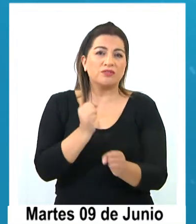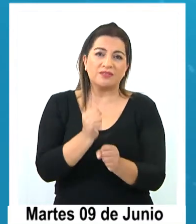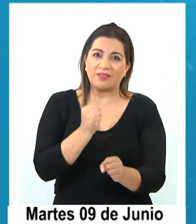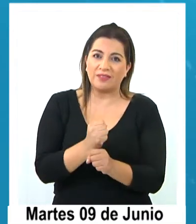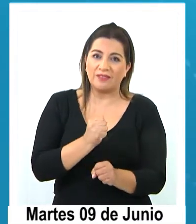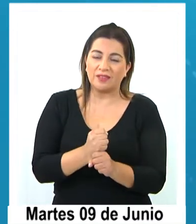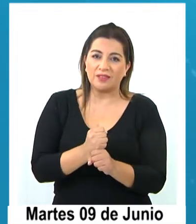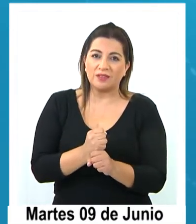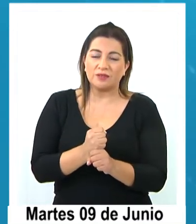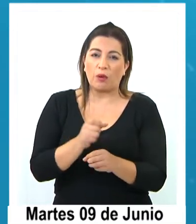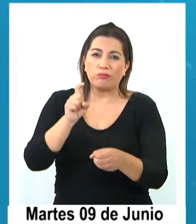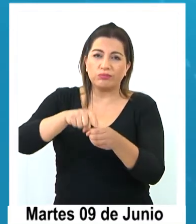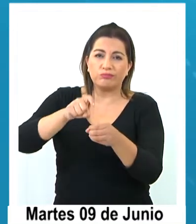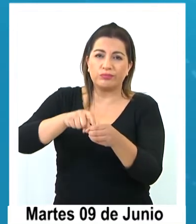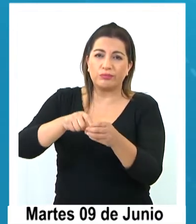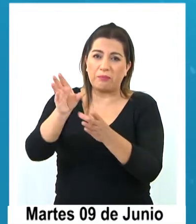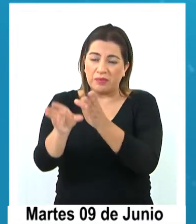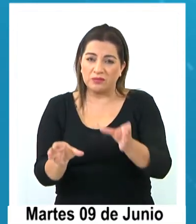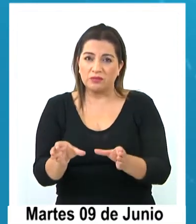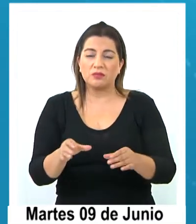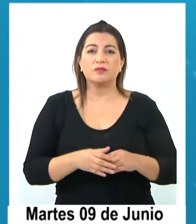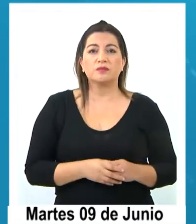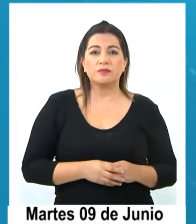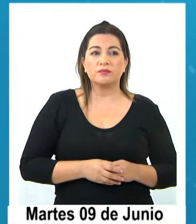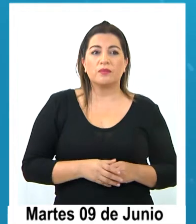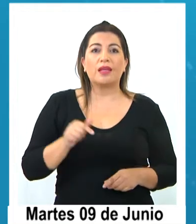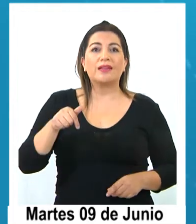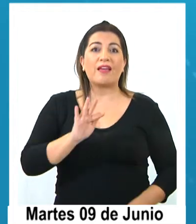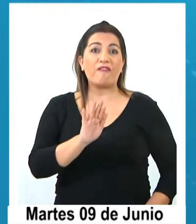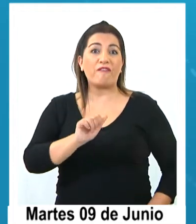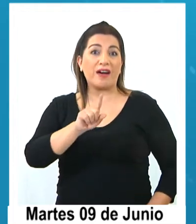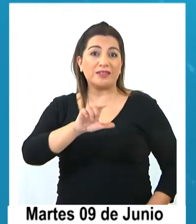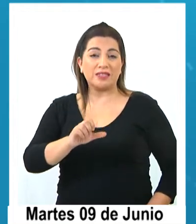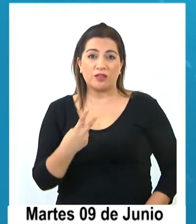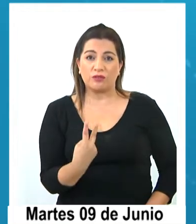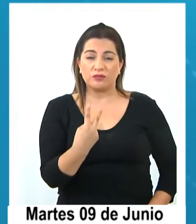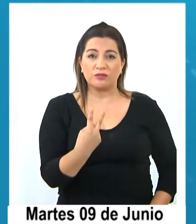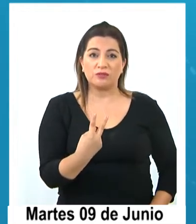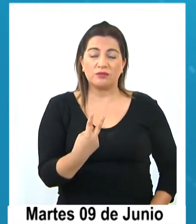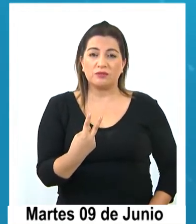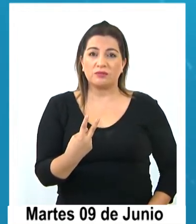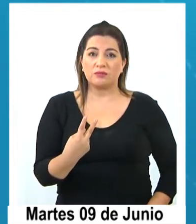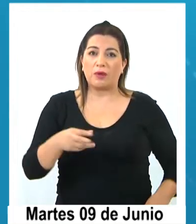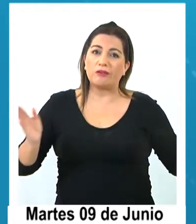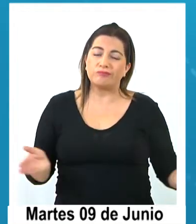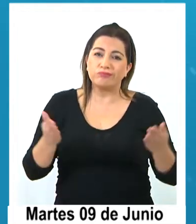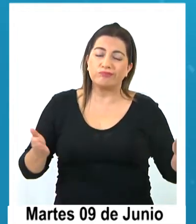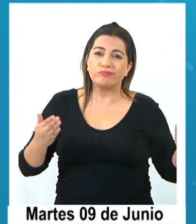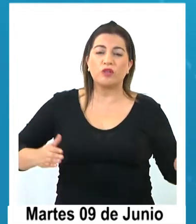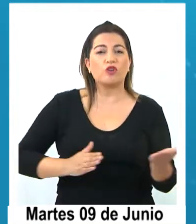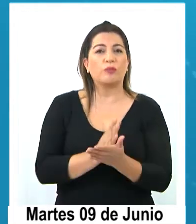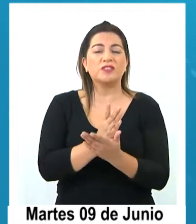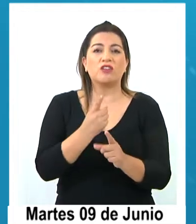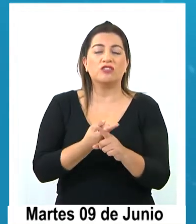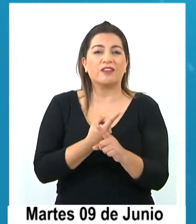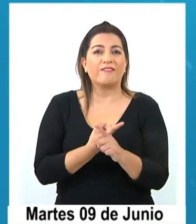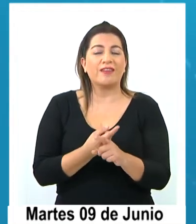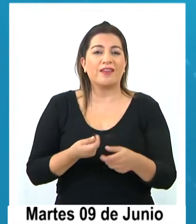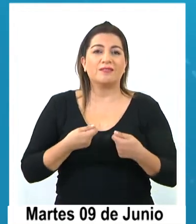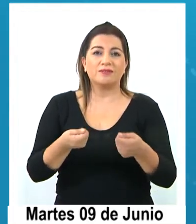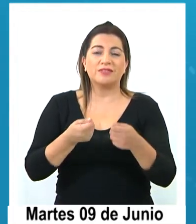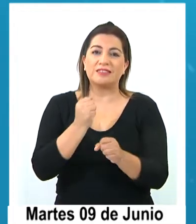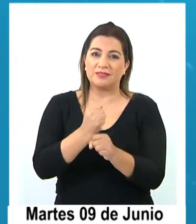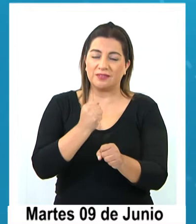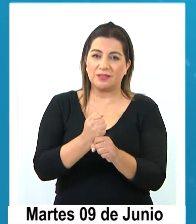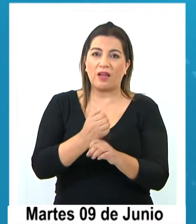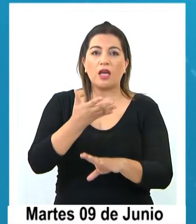mucha fuente de empleo. En esta fase dos del sistema para reactivar la economía ya van